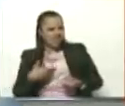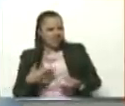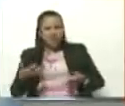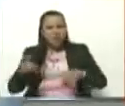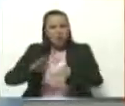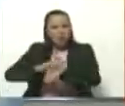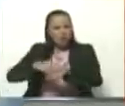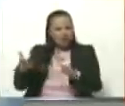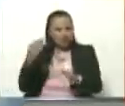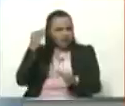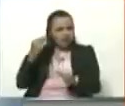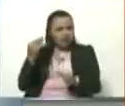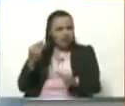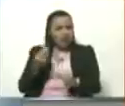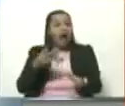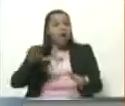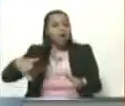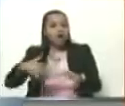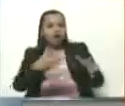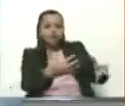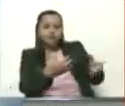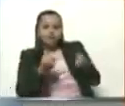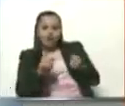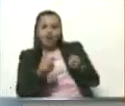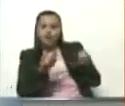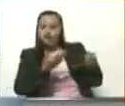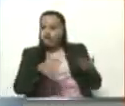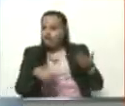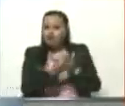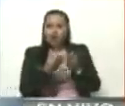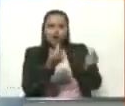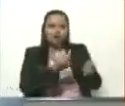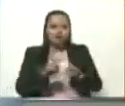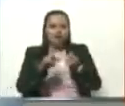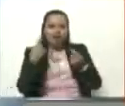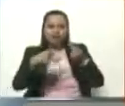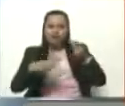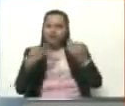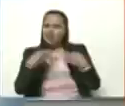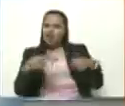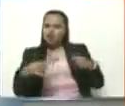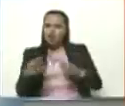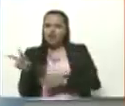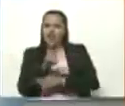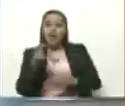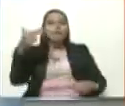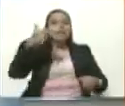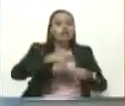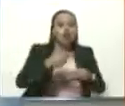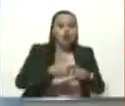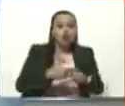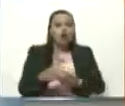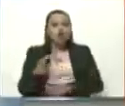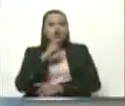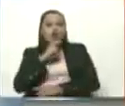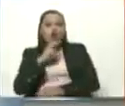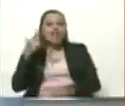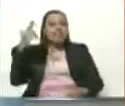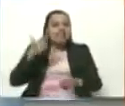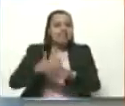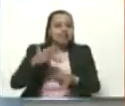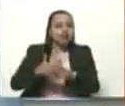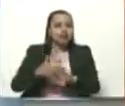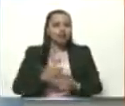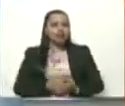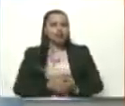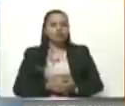sea para apoderarse de todas las riquezas naturales de nuestra nación del petróleo del oro del hierro